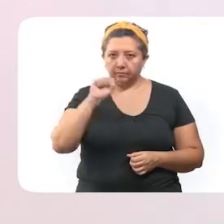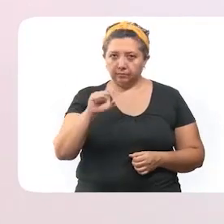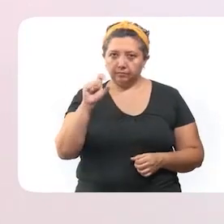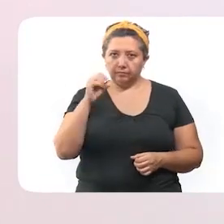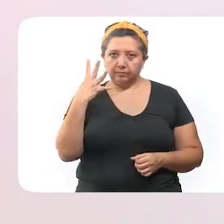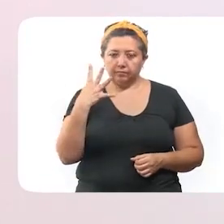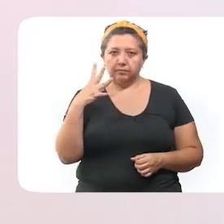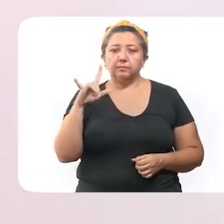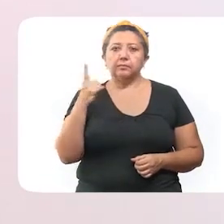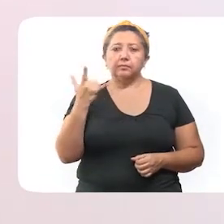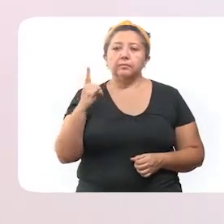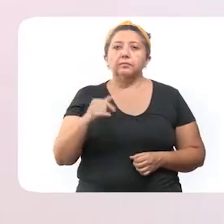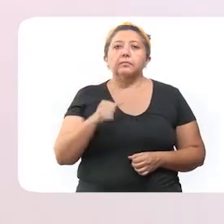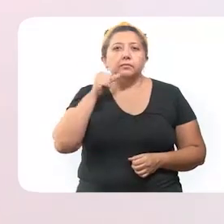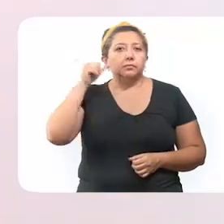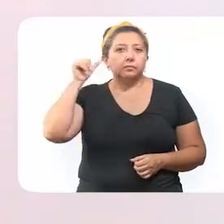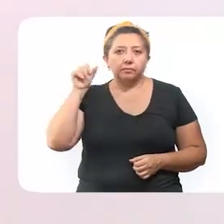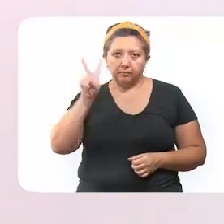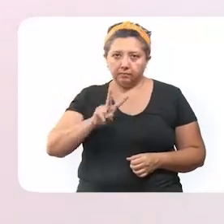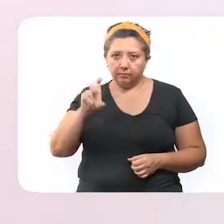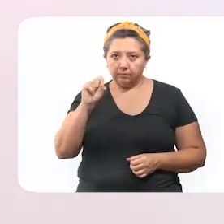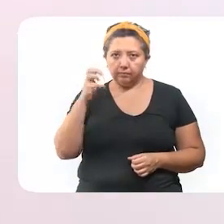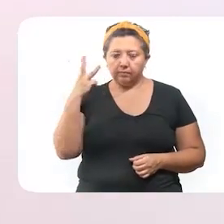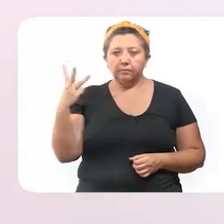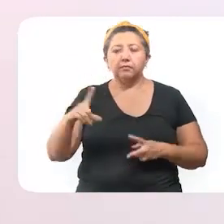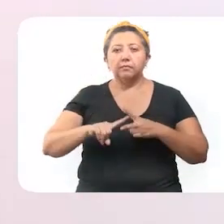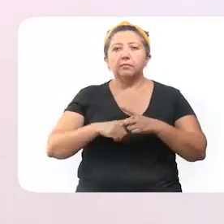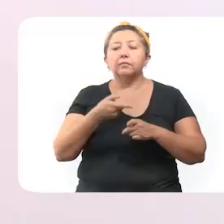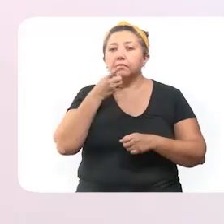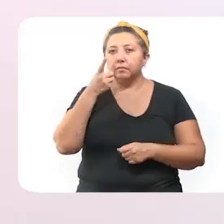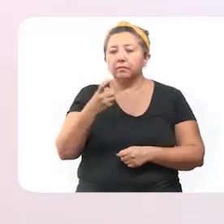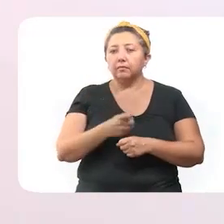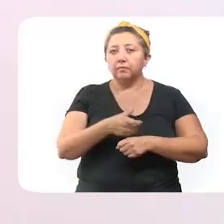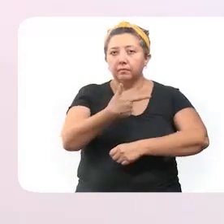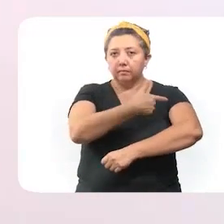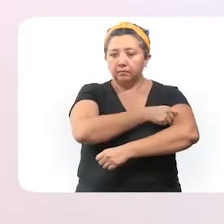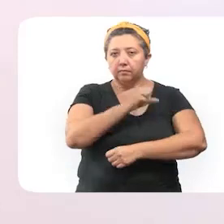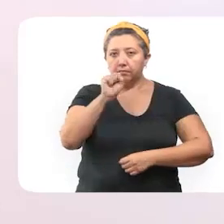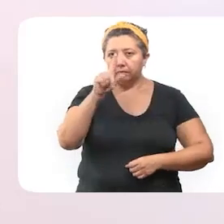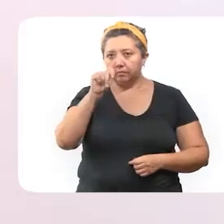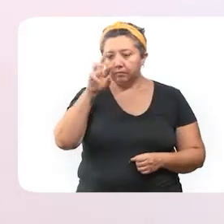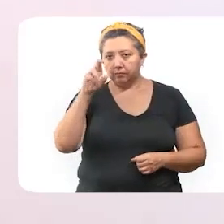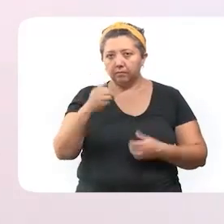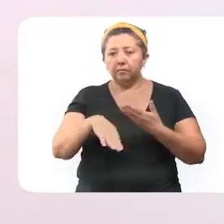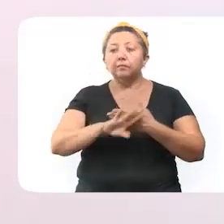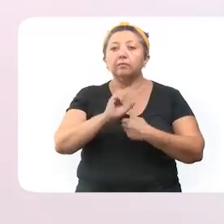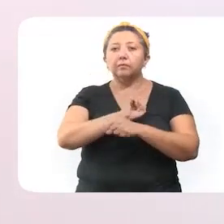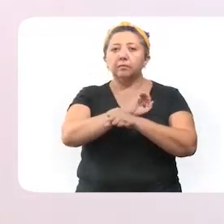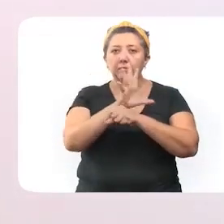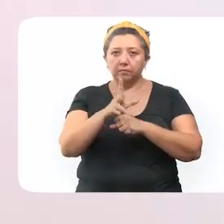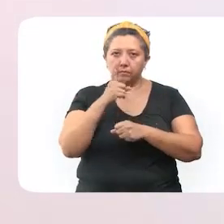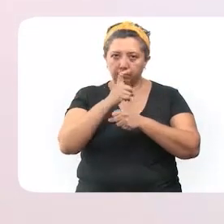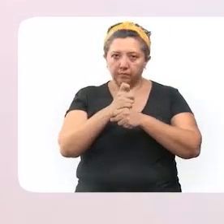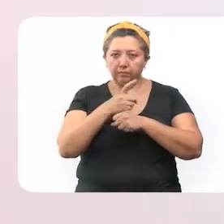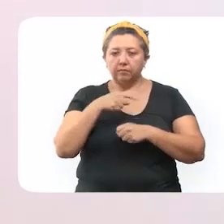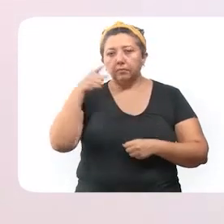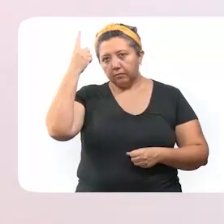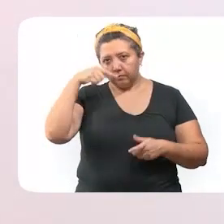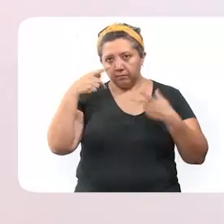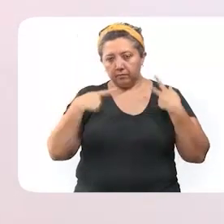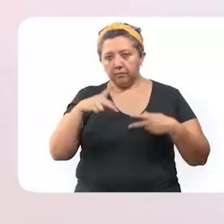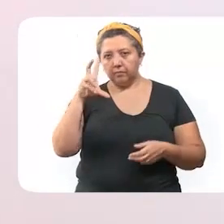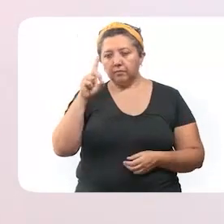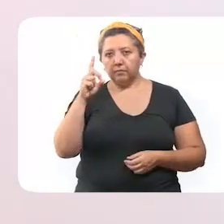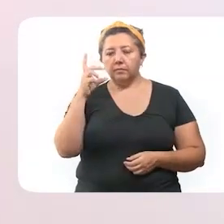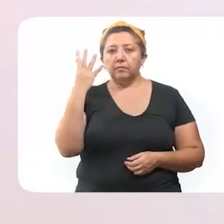sábado 24 de julio. Ayer viernes 23 de julio se inició la aplicación de vacunas AstraZeneca contra el coronavirus en primeras dosis para